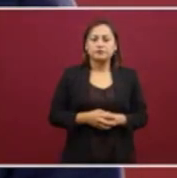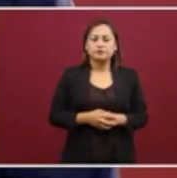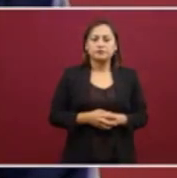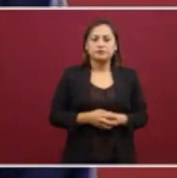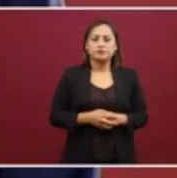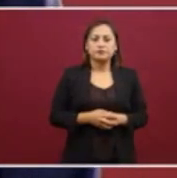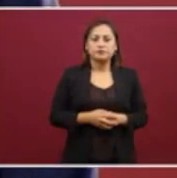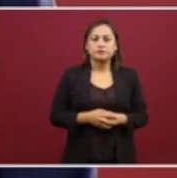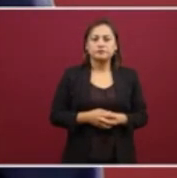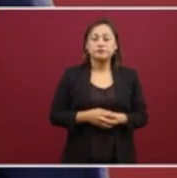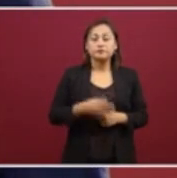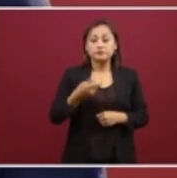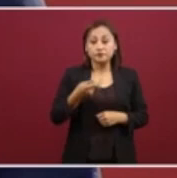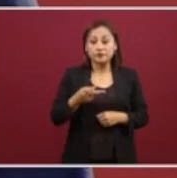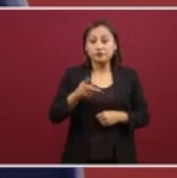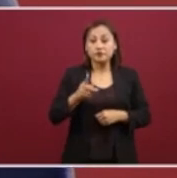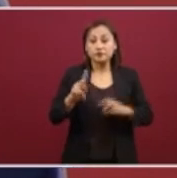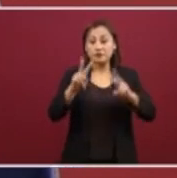ven